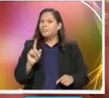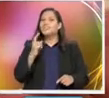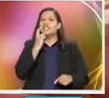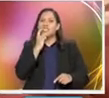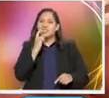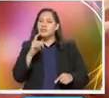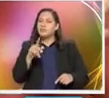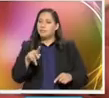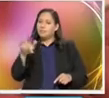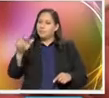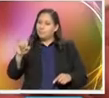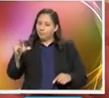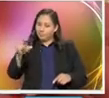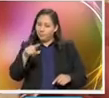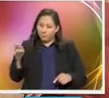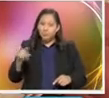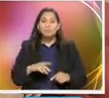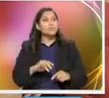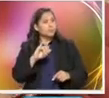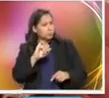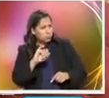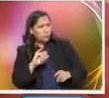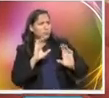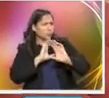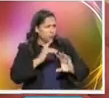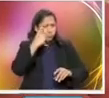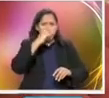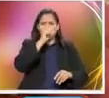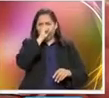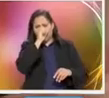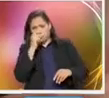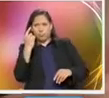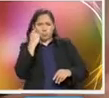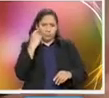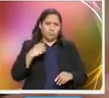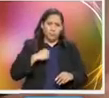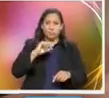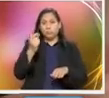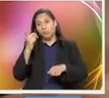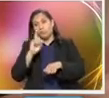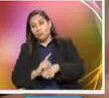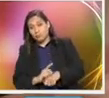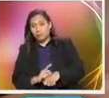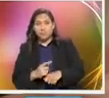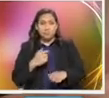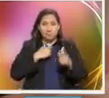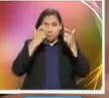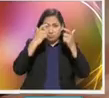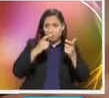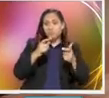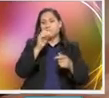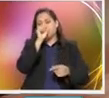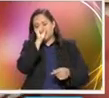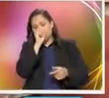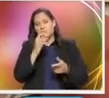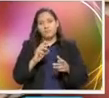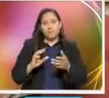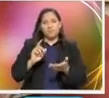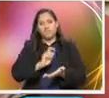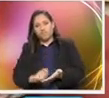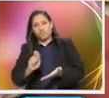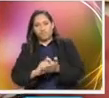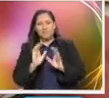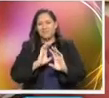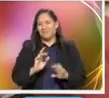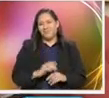no van a decir, no, sí, es una canción. Porque fíjese que el otro día estaba yo hasta el gorro y entonces todo eso te lo